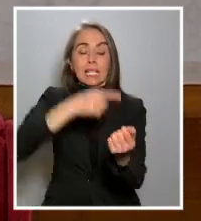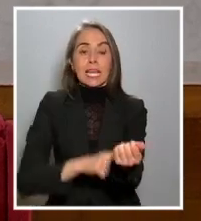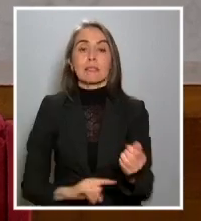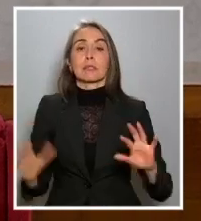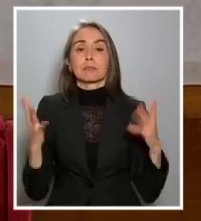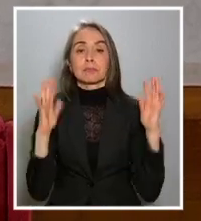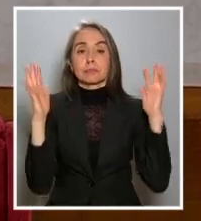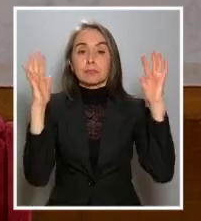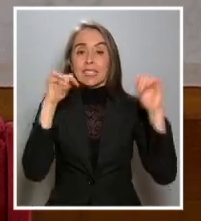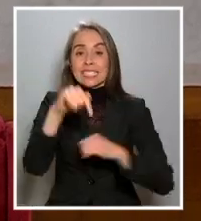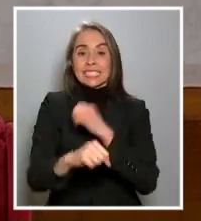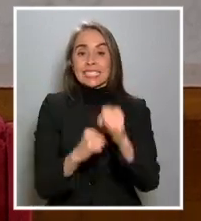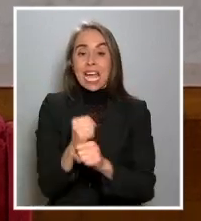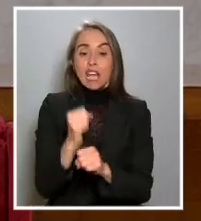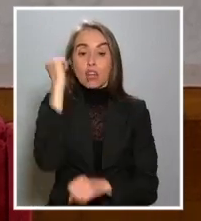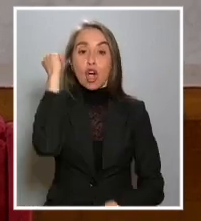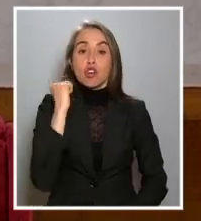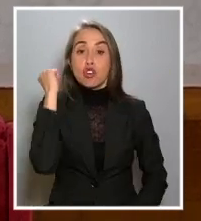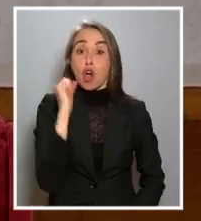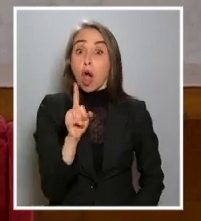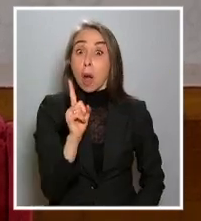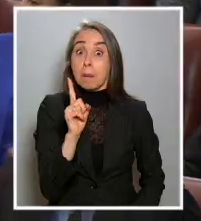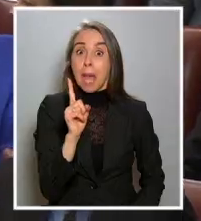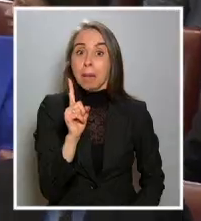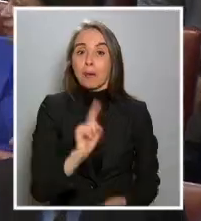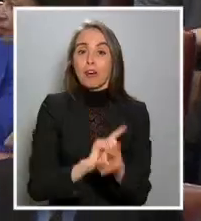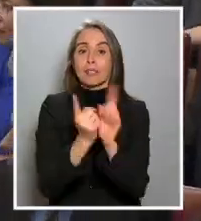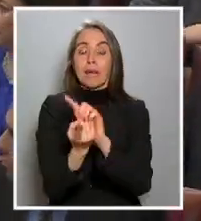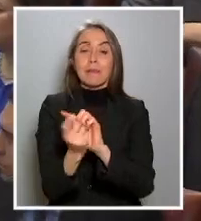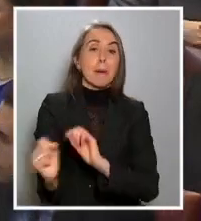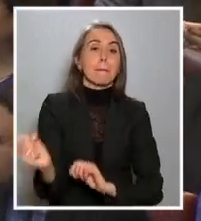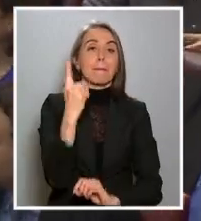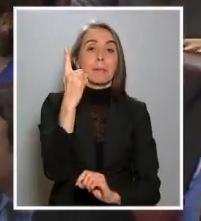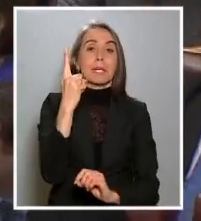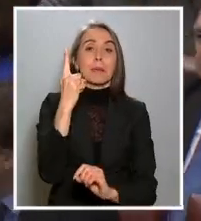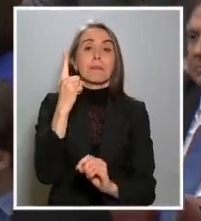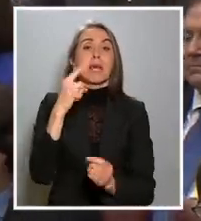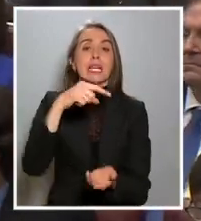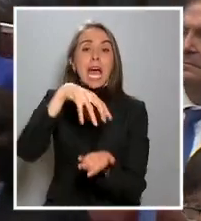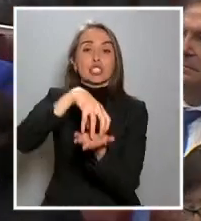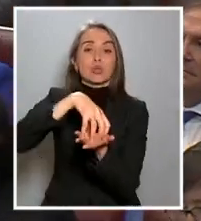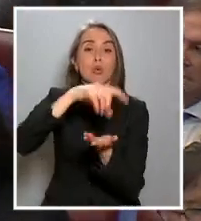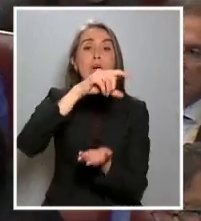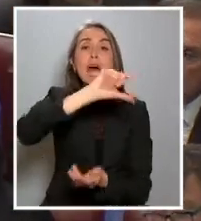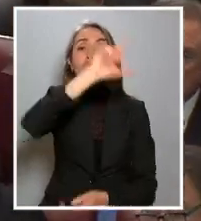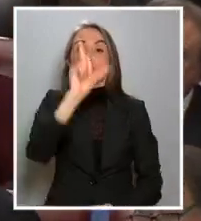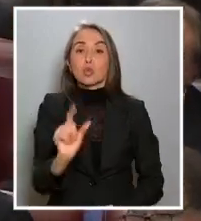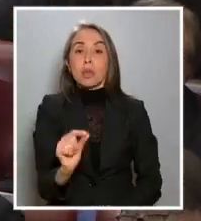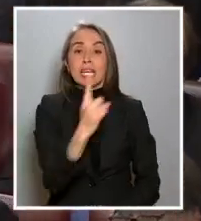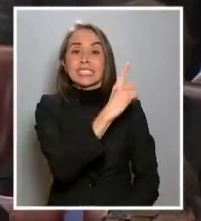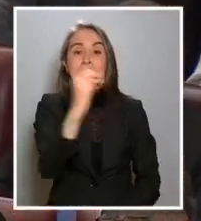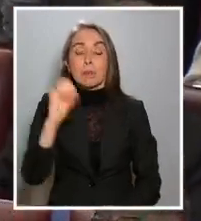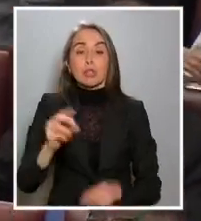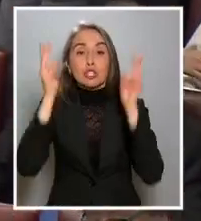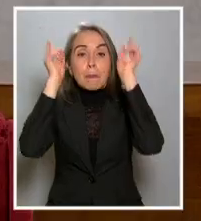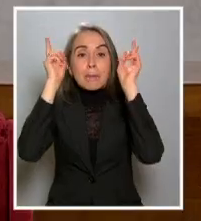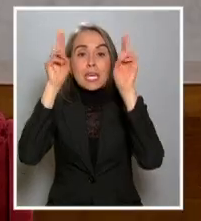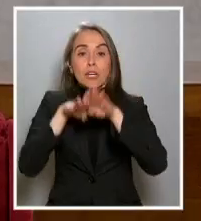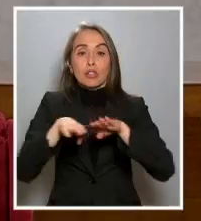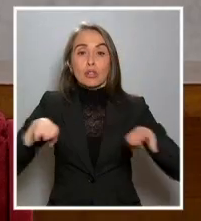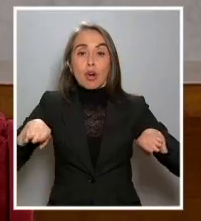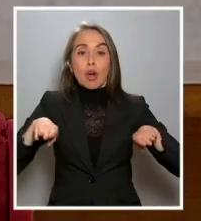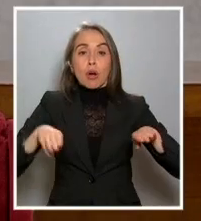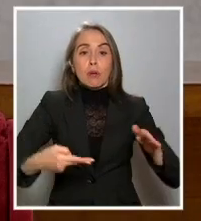año, Copiapó se va a transformar en la primera ciudad de Sudamérica con el 100% de su flota conformada por